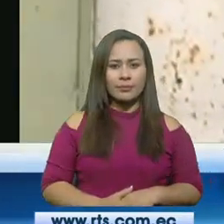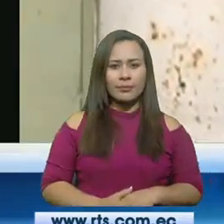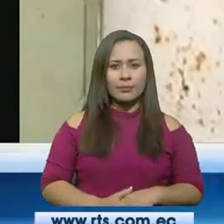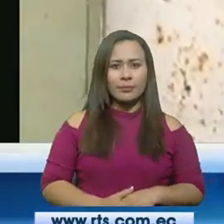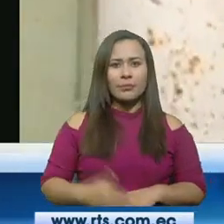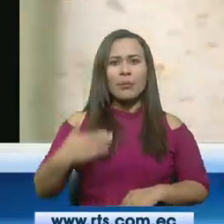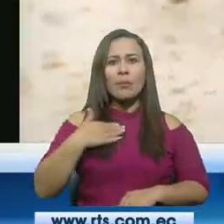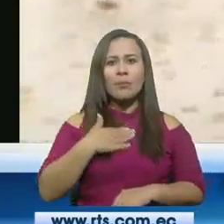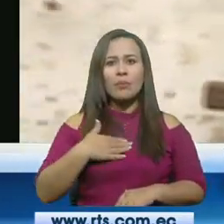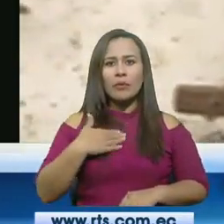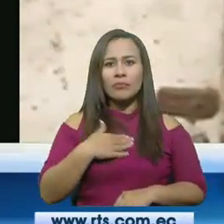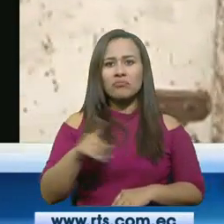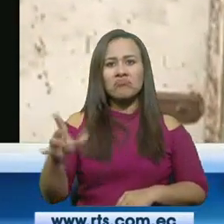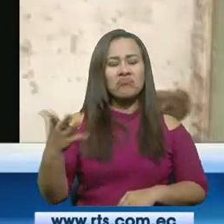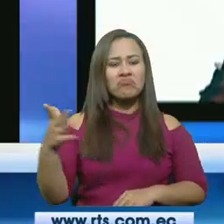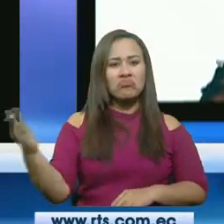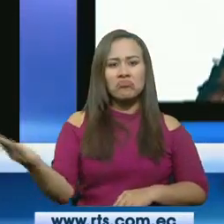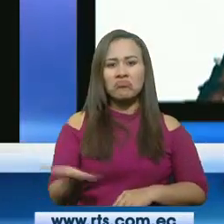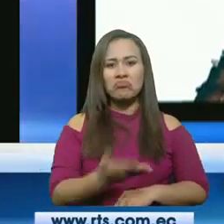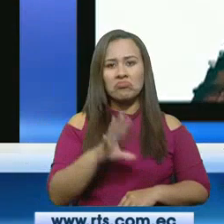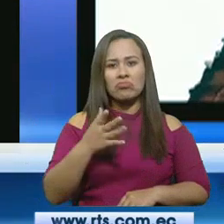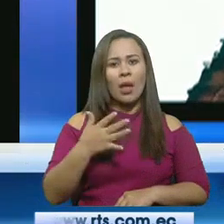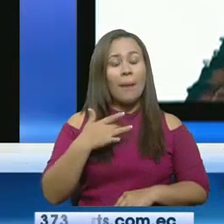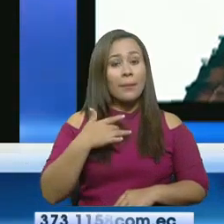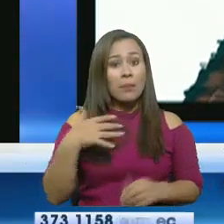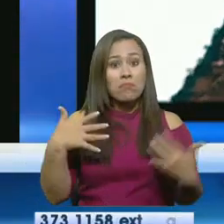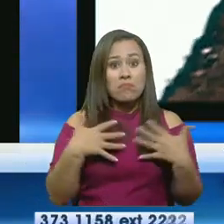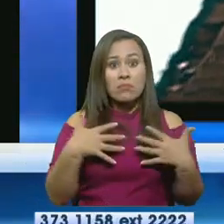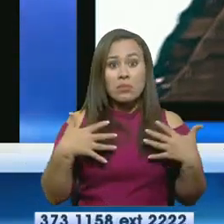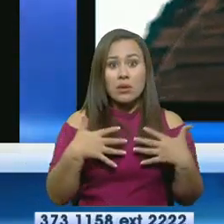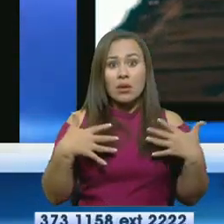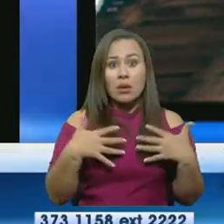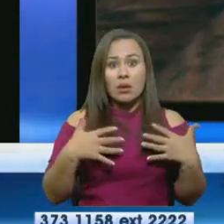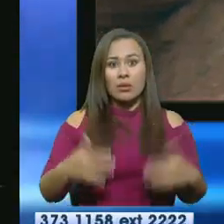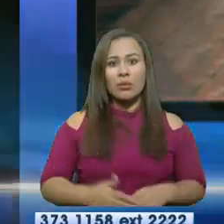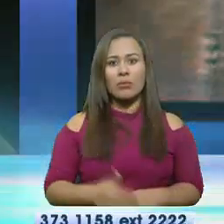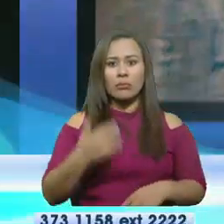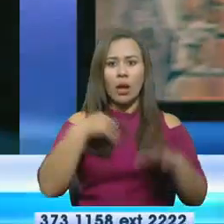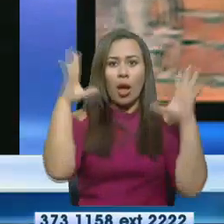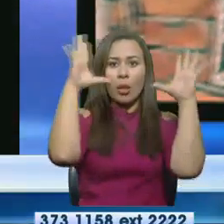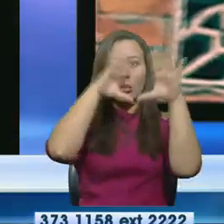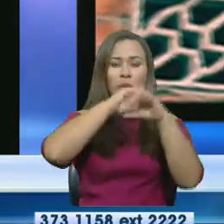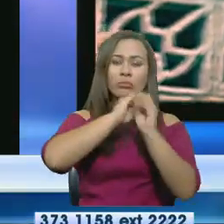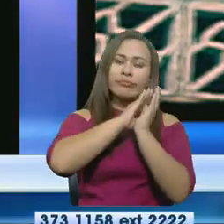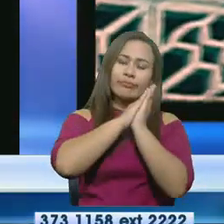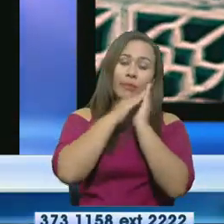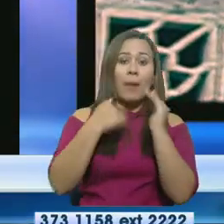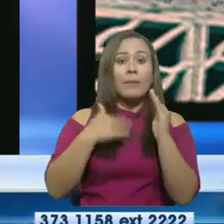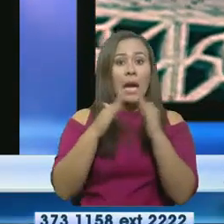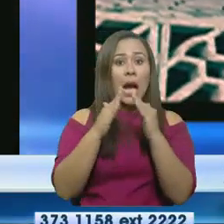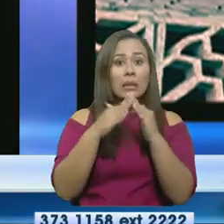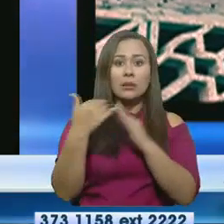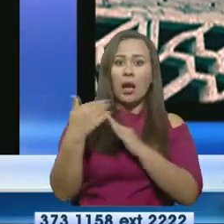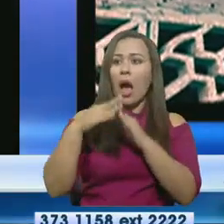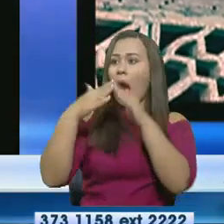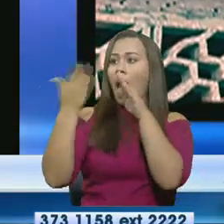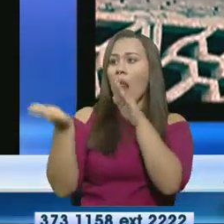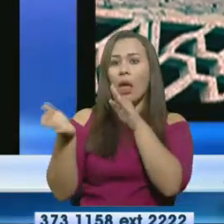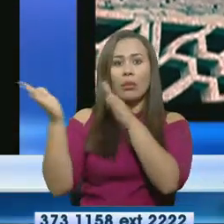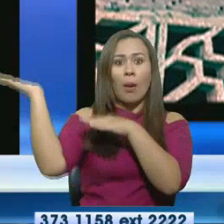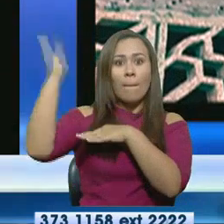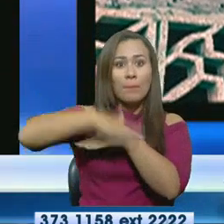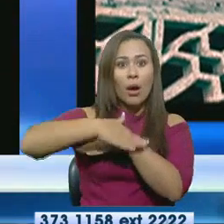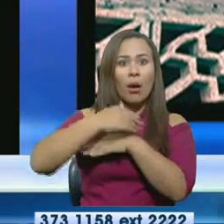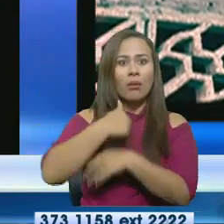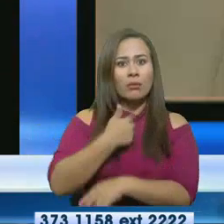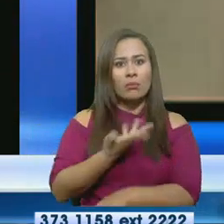¡Vecino! A mí me da miedo anochecer y no amanecer, porque la casa de repente viene un temblor, me cae un